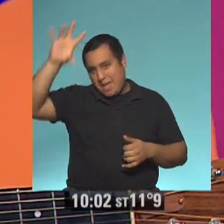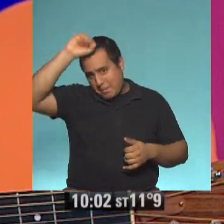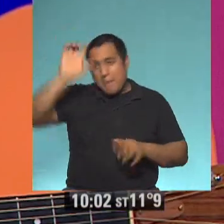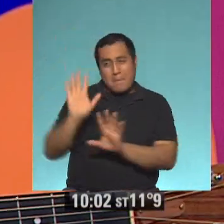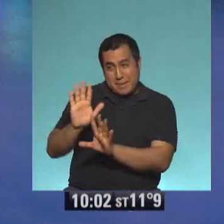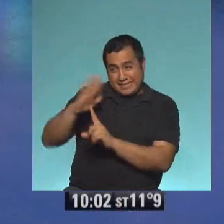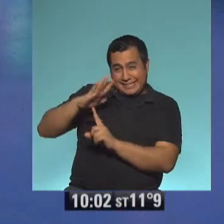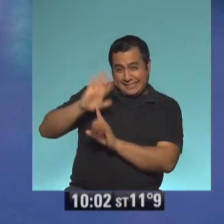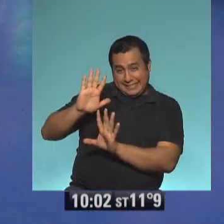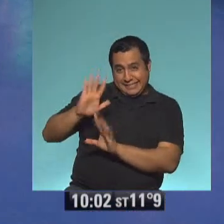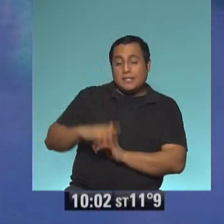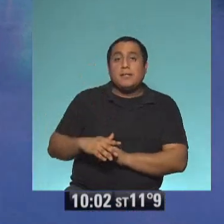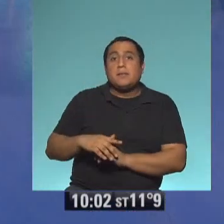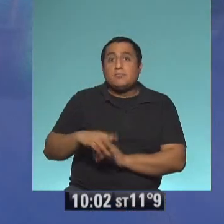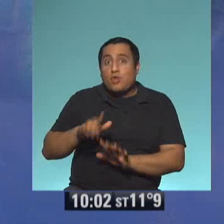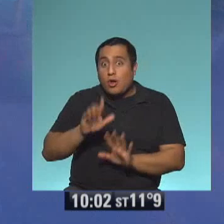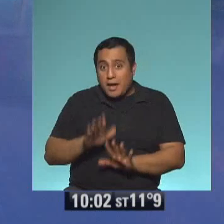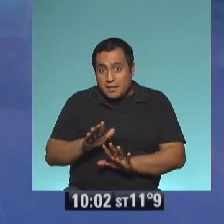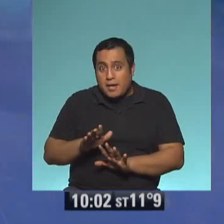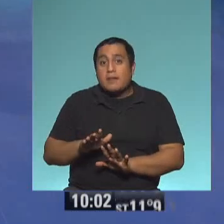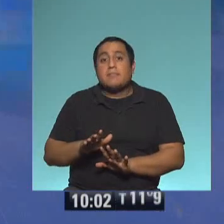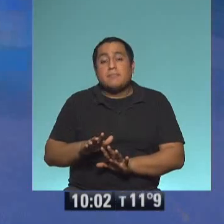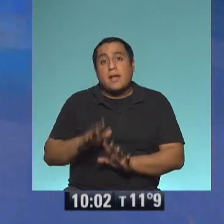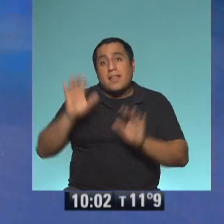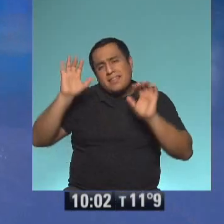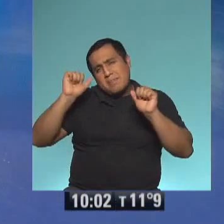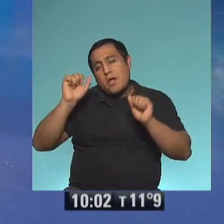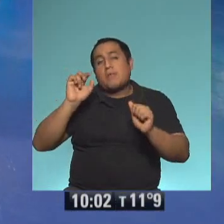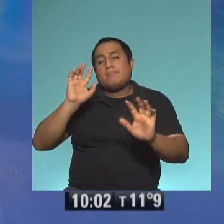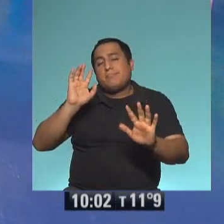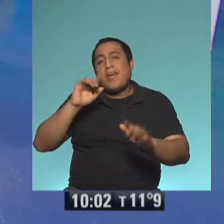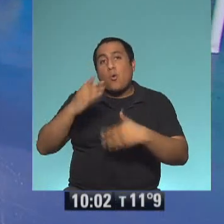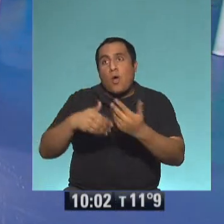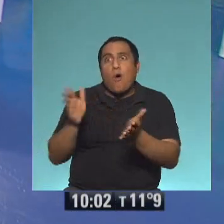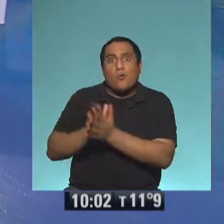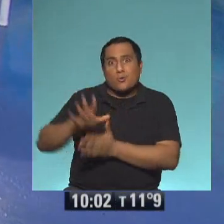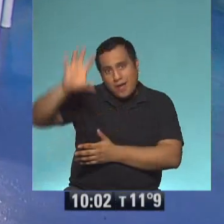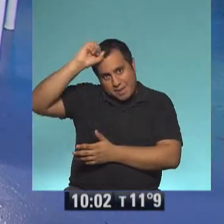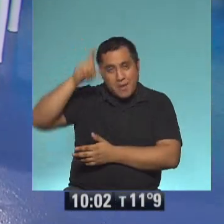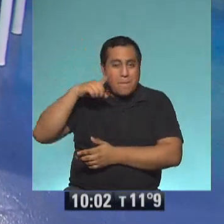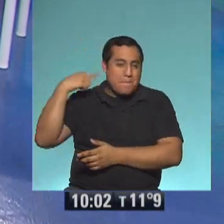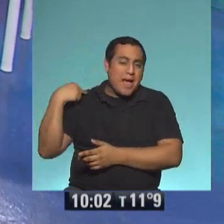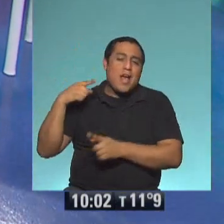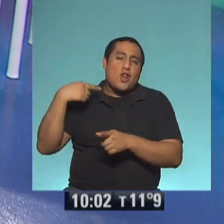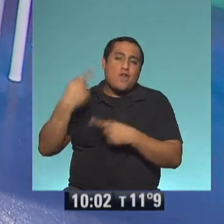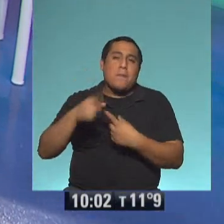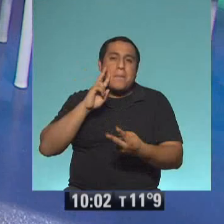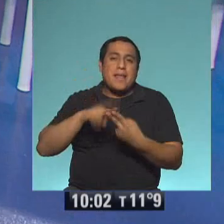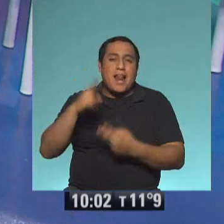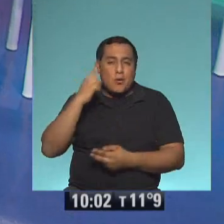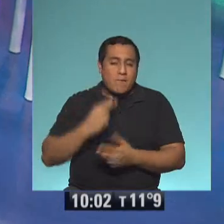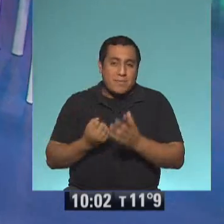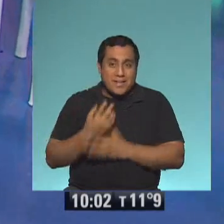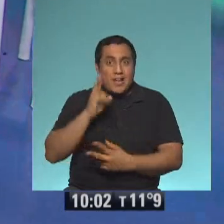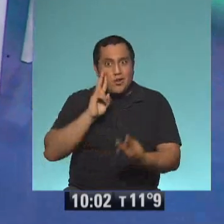ya vamos. Un segundito. ¿Se quedan todos? Quédense. Nos despedimos nosotros, se quedan jugando con Maga y Emi. Volvemos a las 9. Claro, mañana a